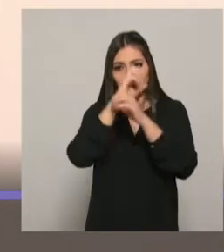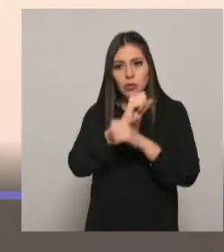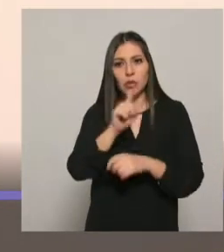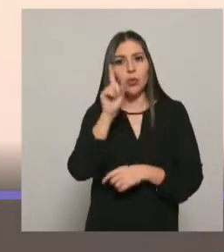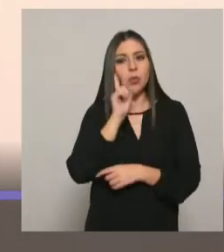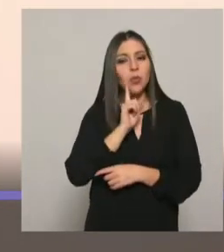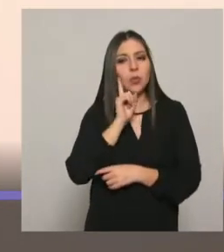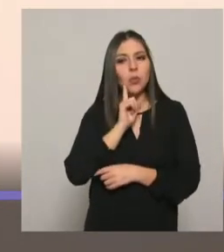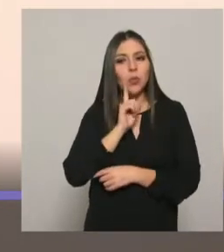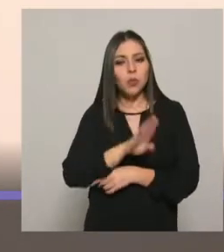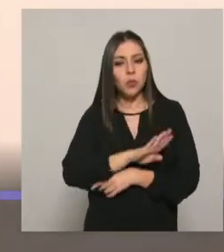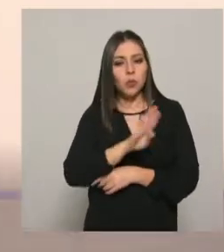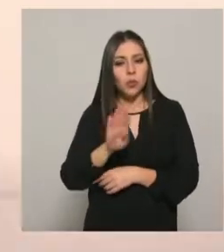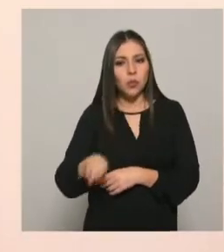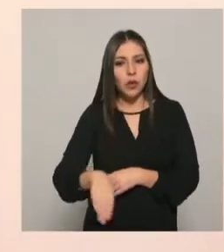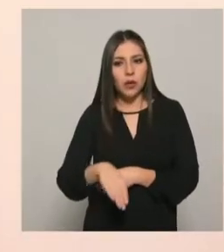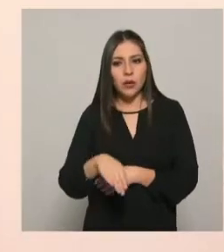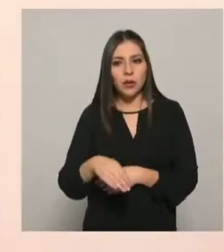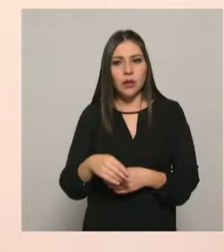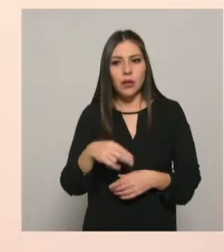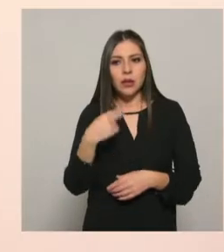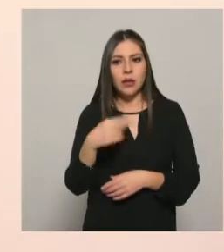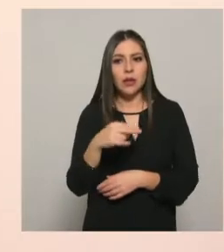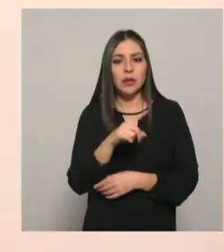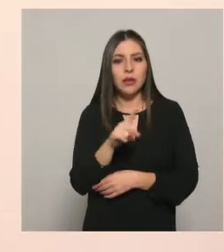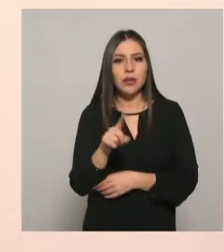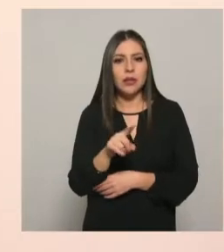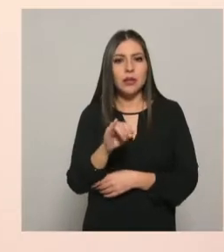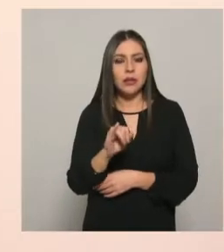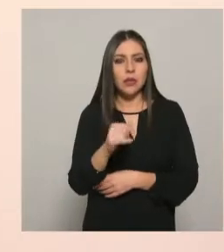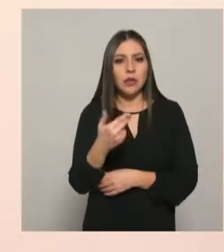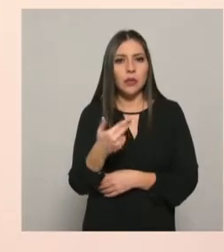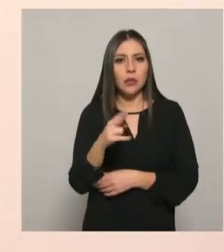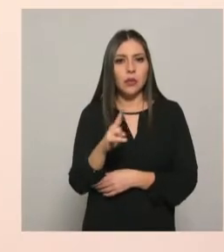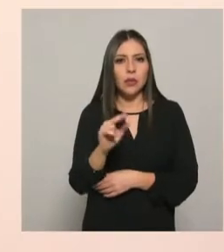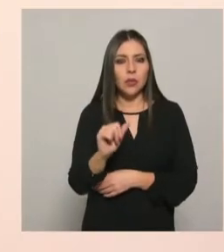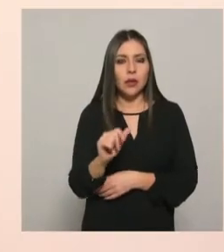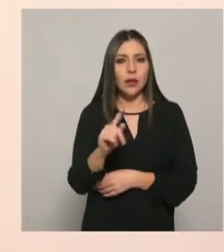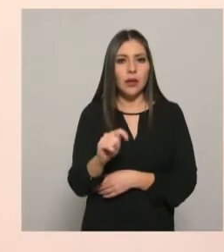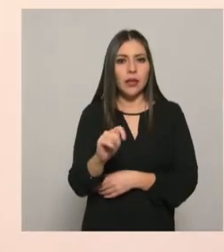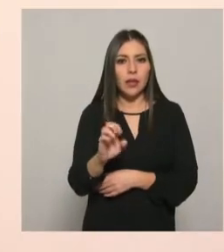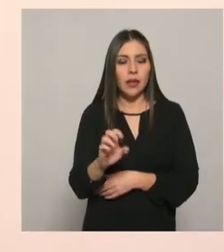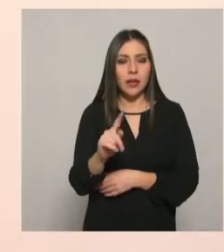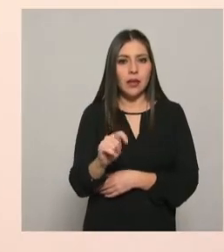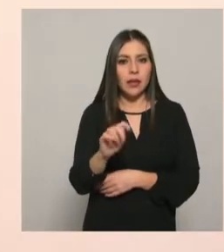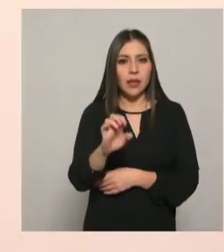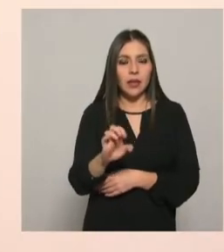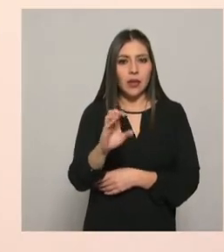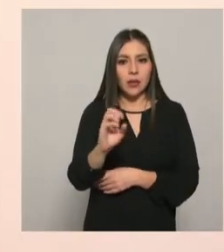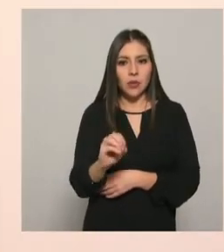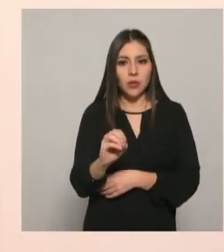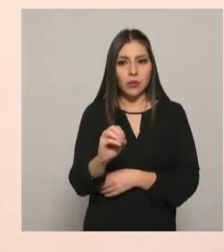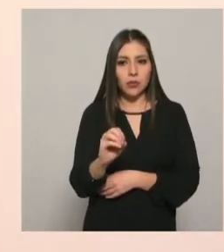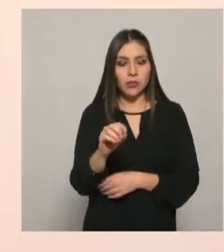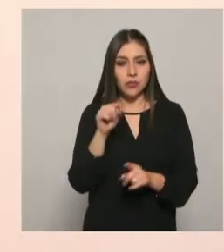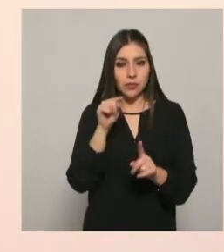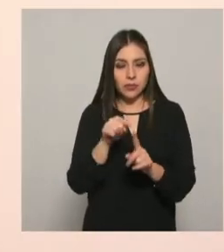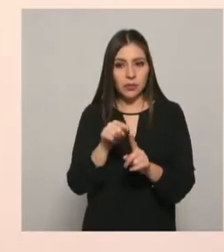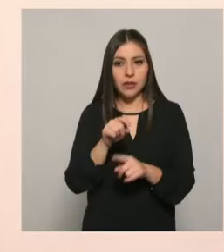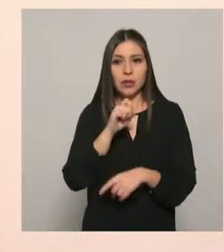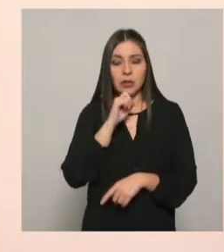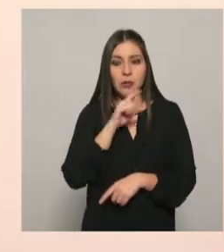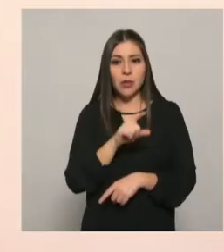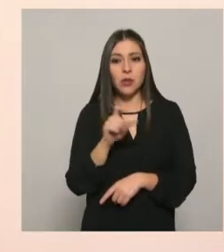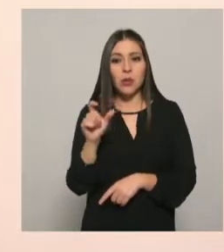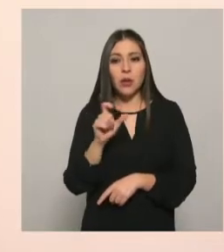mujeres muertas en parto, que se les llama cihuateteo, que también es uno de los presagios, compañeros.